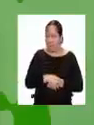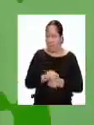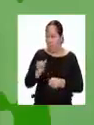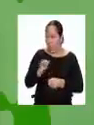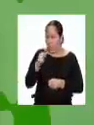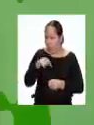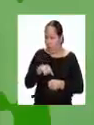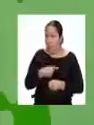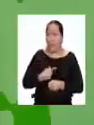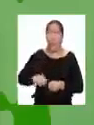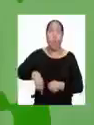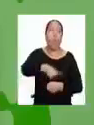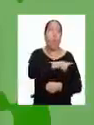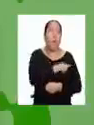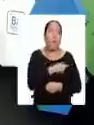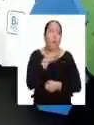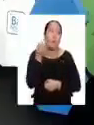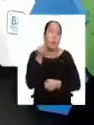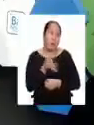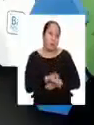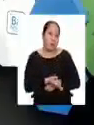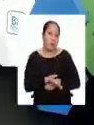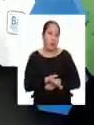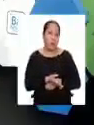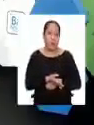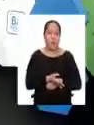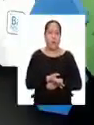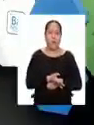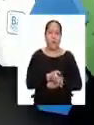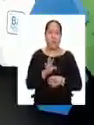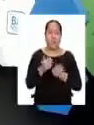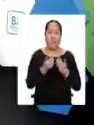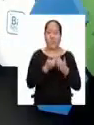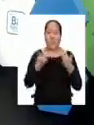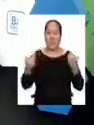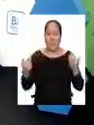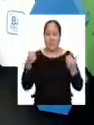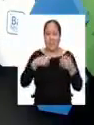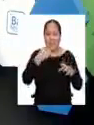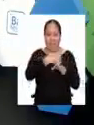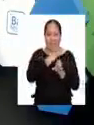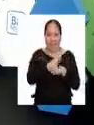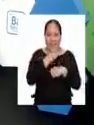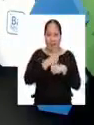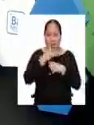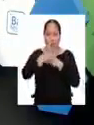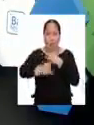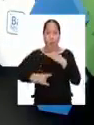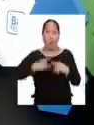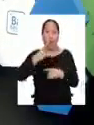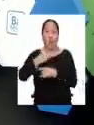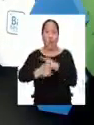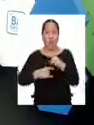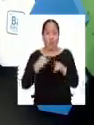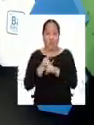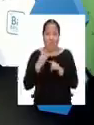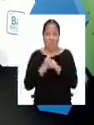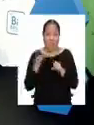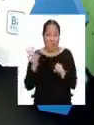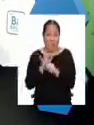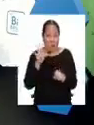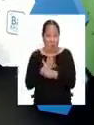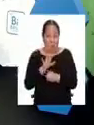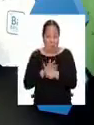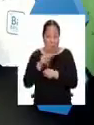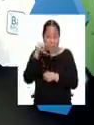Ya, bueno, nuestra realidad. Lo que más nos aleja de crear un universo virtual completo y autónomo de